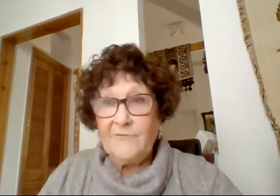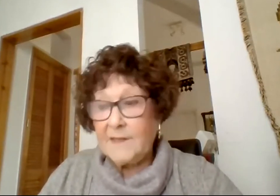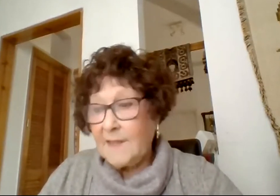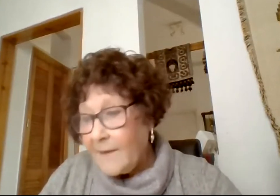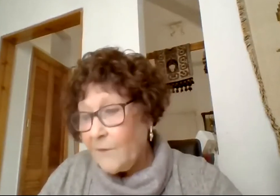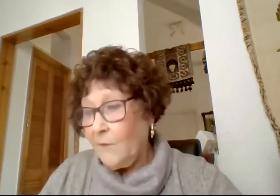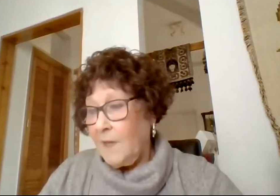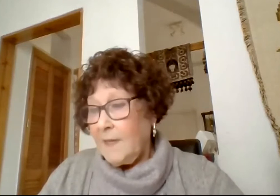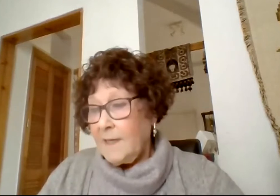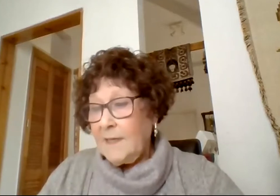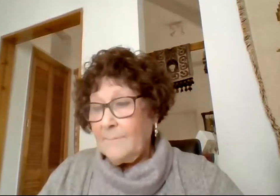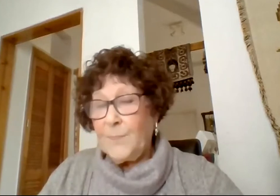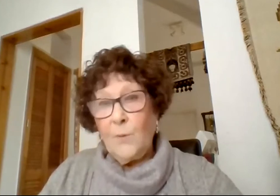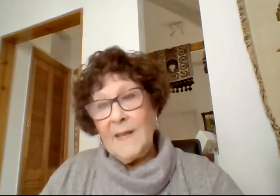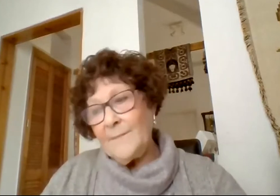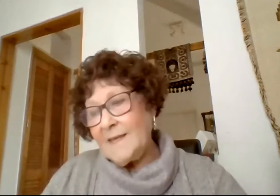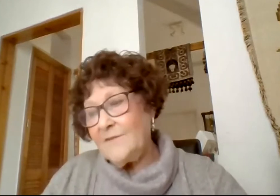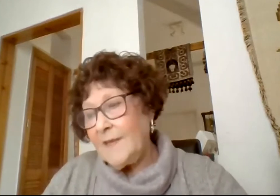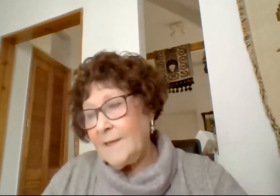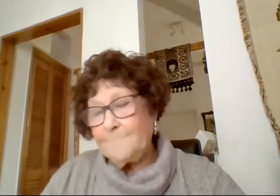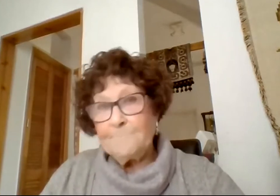estar afectado, problemas de